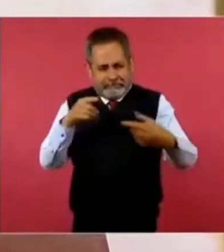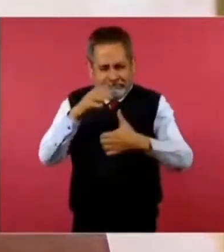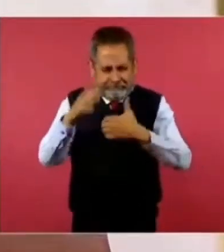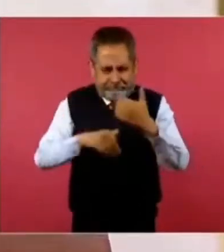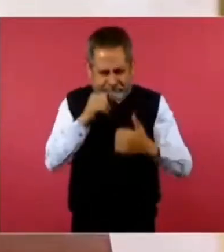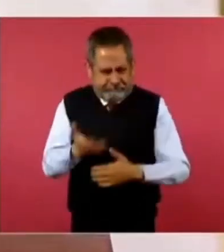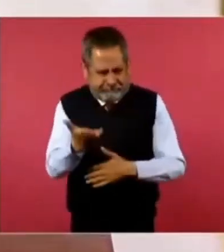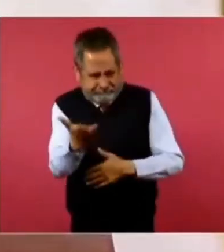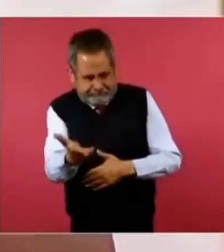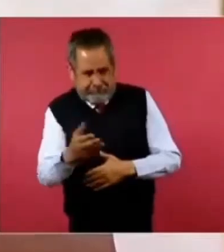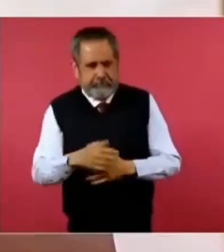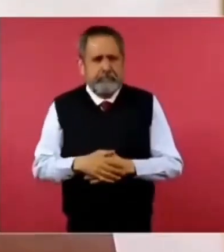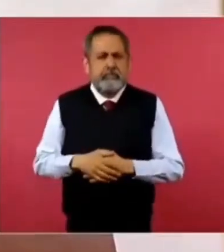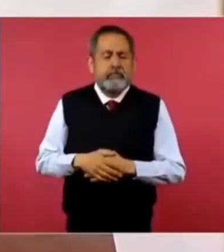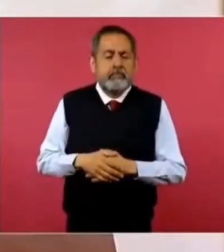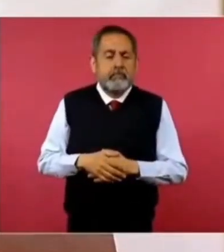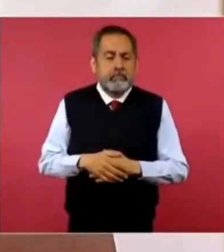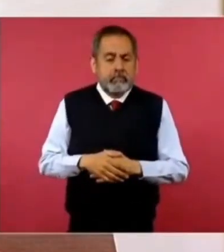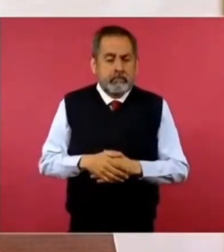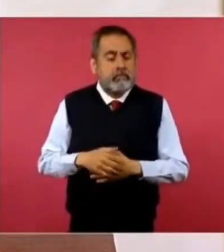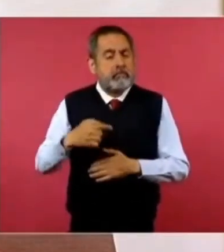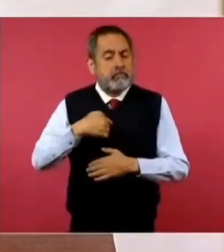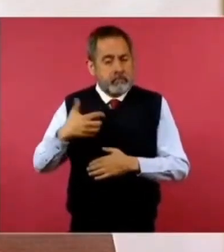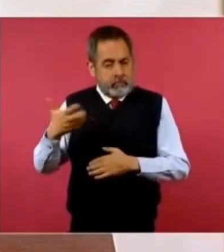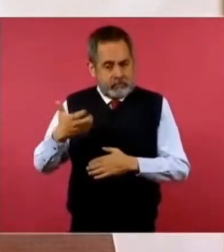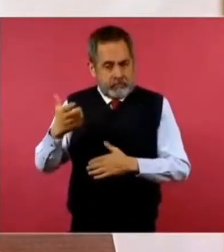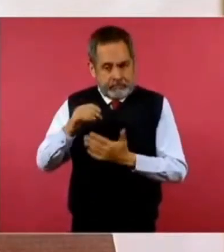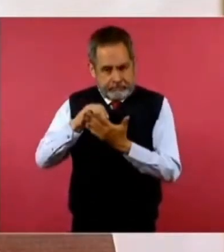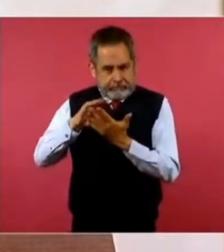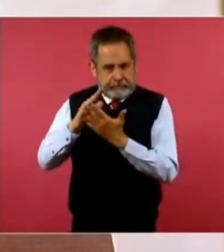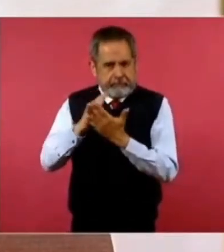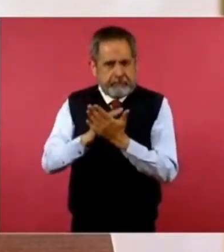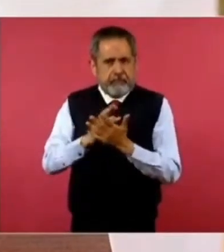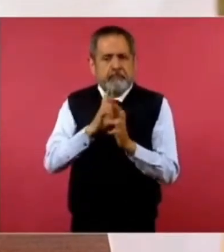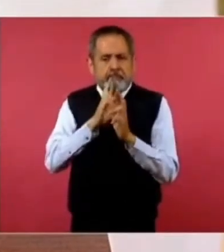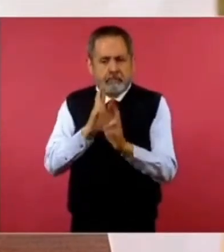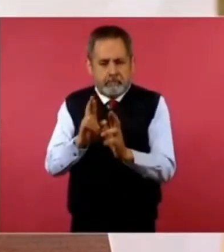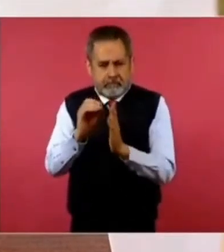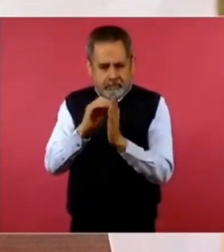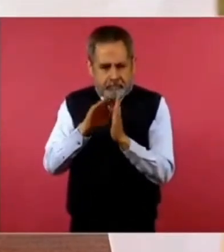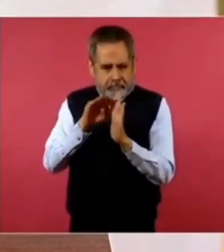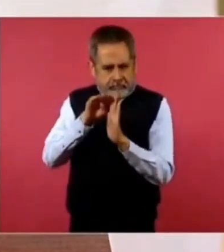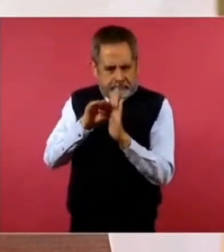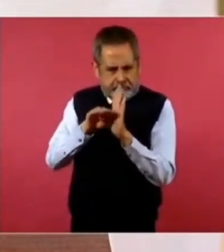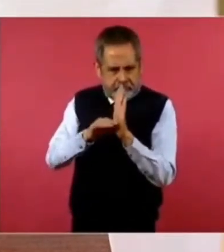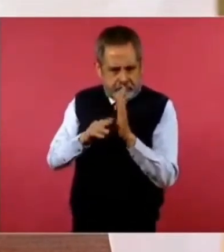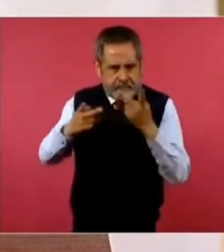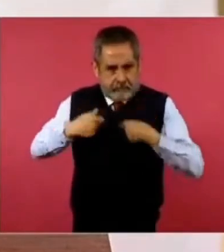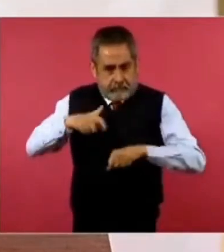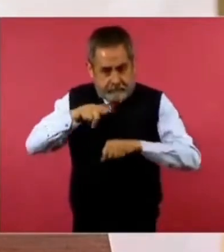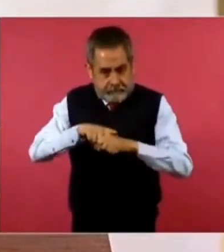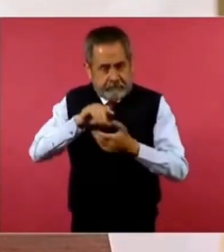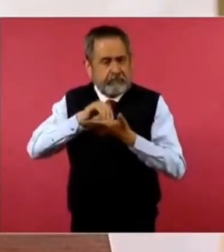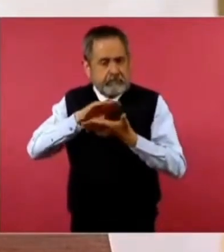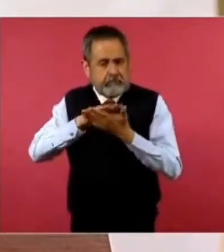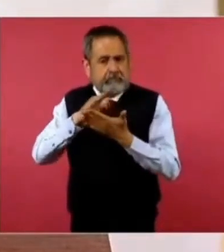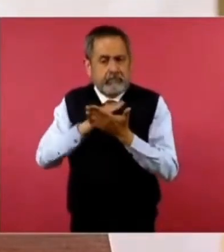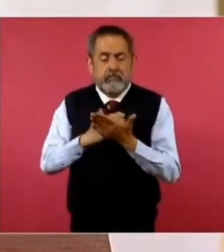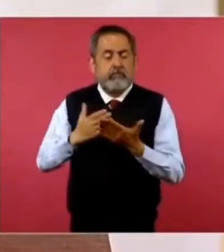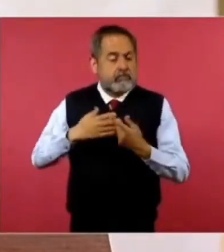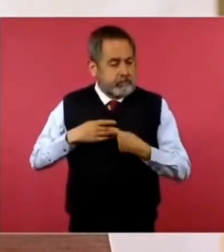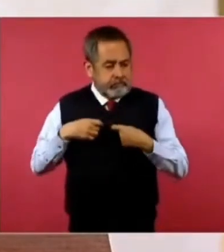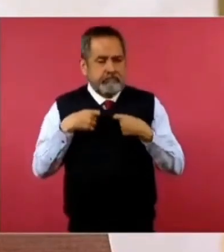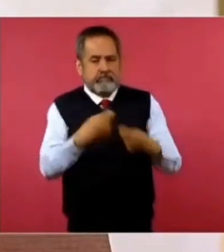terminar aquí. Estoy haciendo un reporte personal que se los voy a